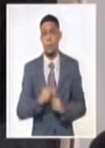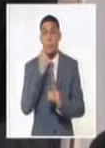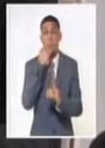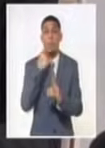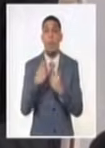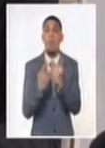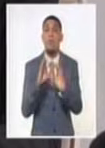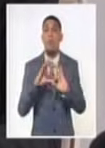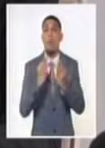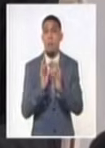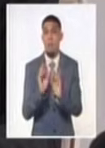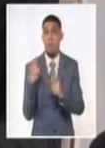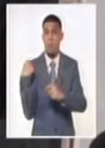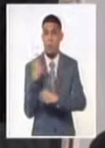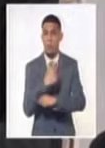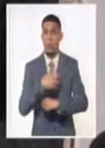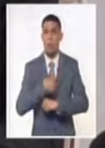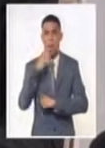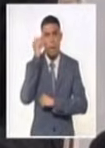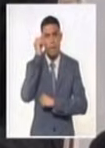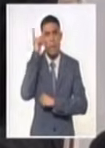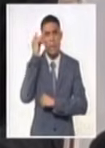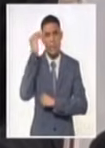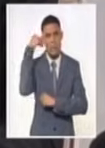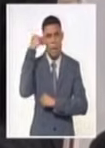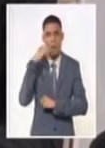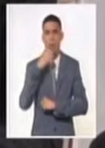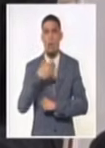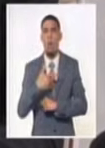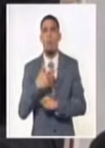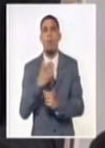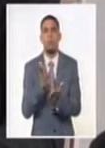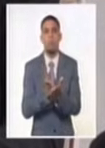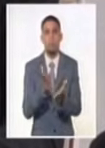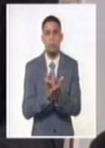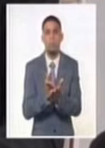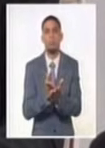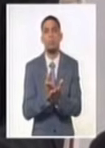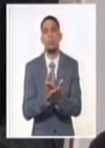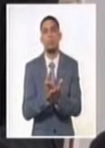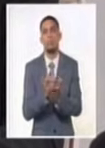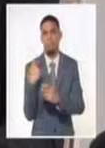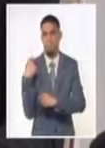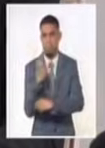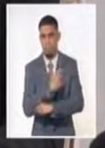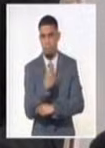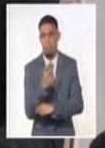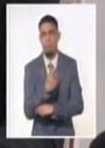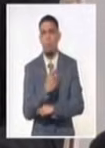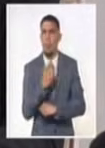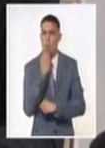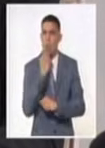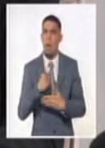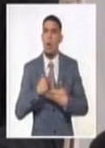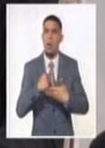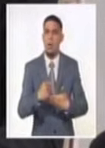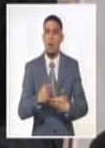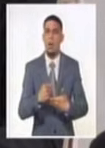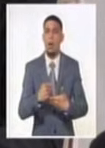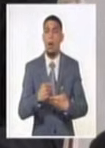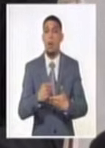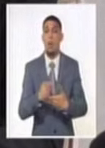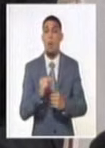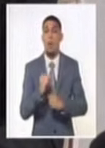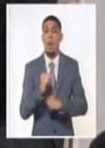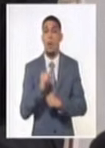que también tienen experiencia educativa y se ha creado esta escuela que abarca desde la enseñanza preescolar hasta el 9º